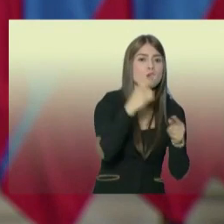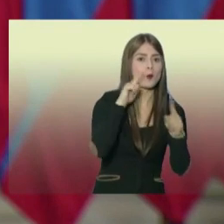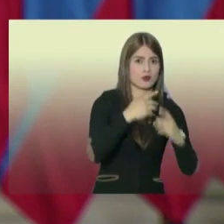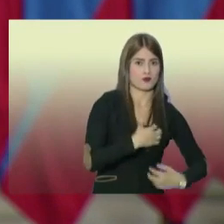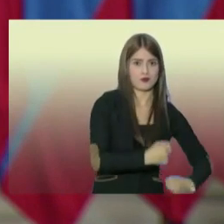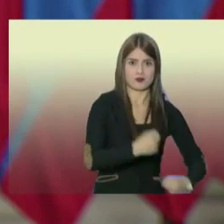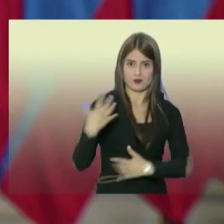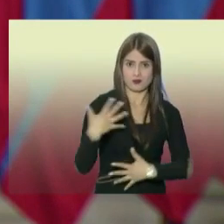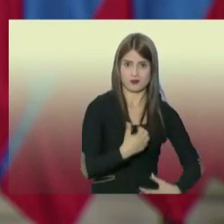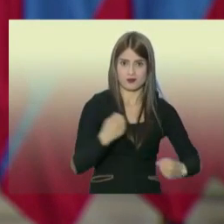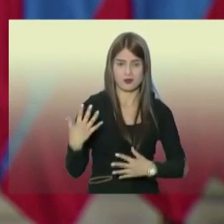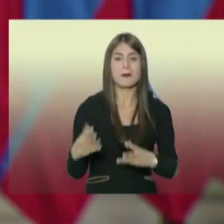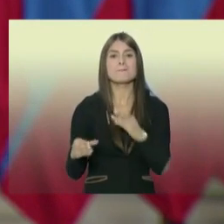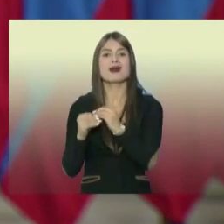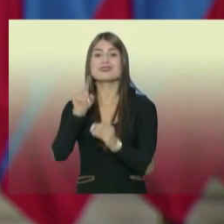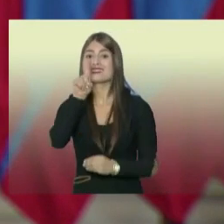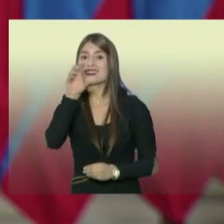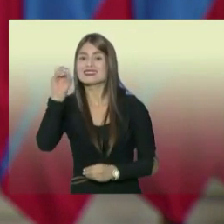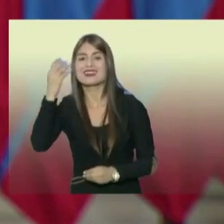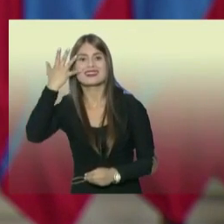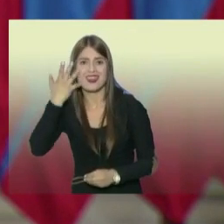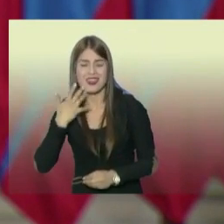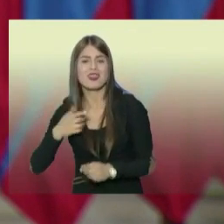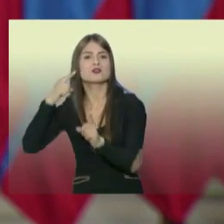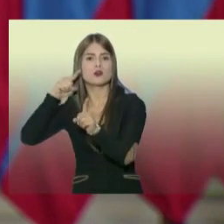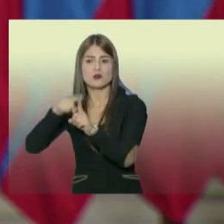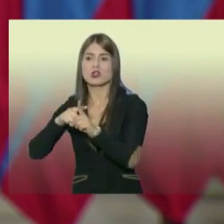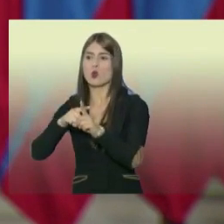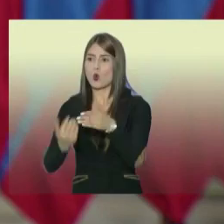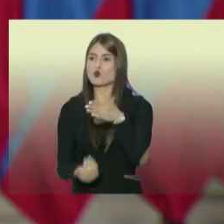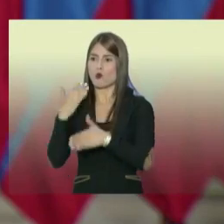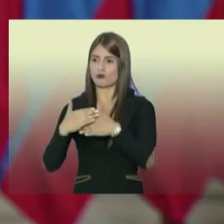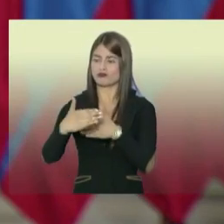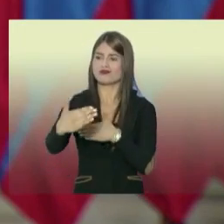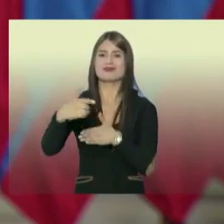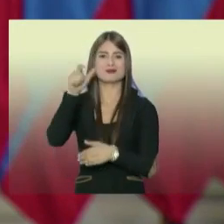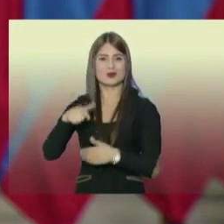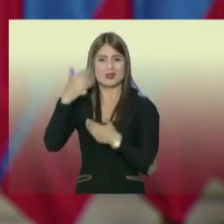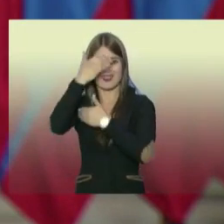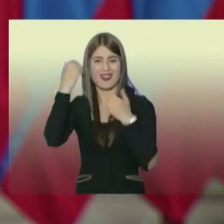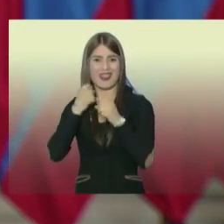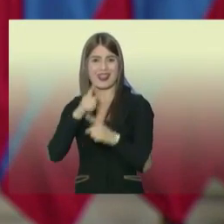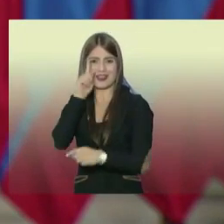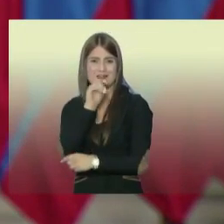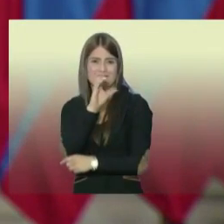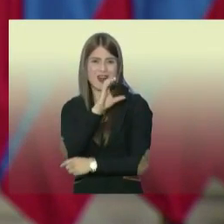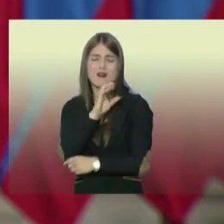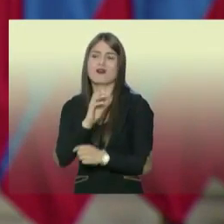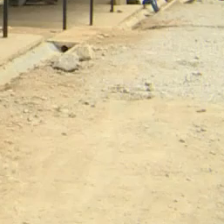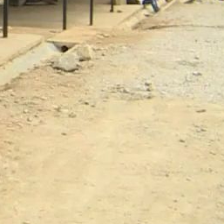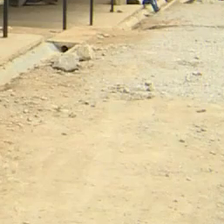nada para terminar bien sin 53 años de enfrentamiento y violencia